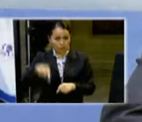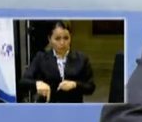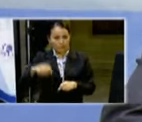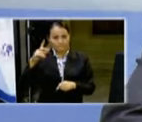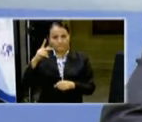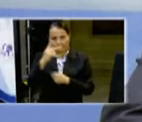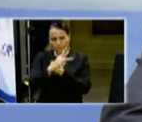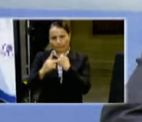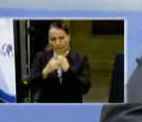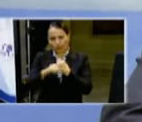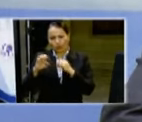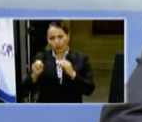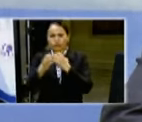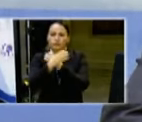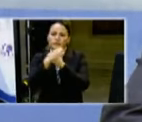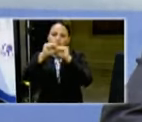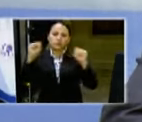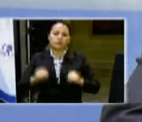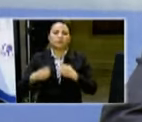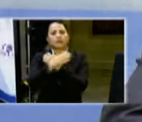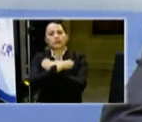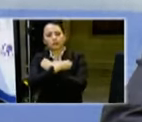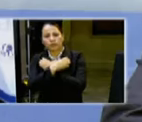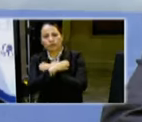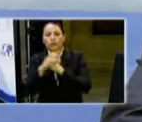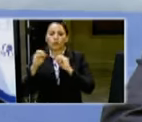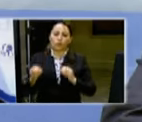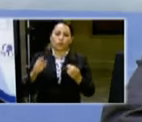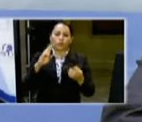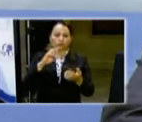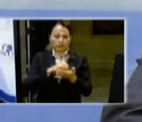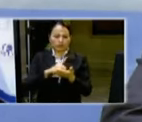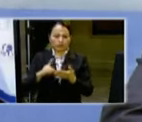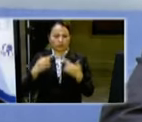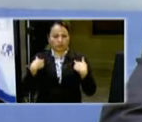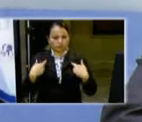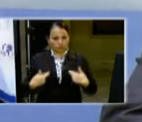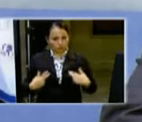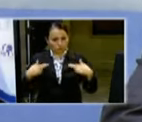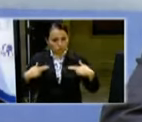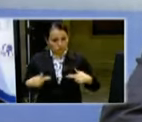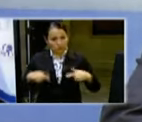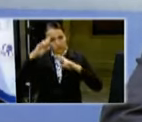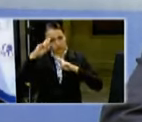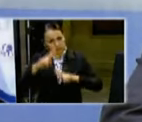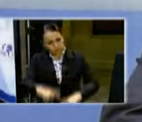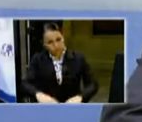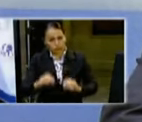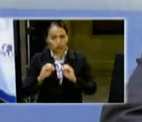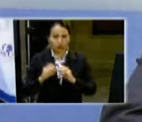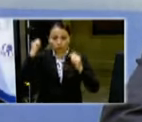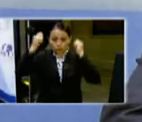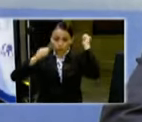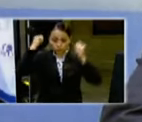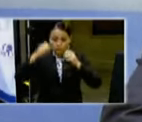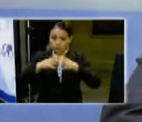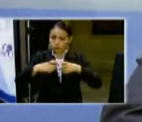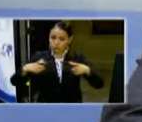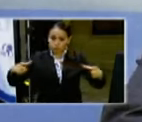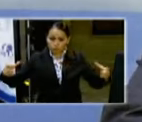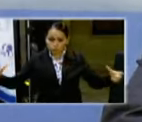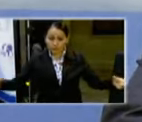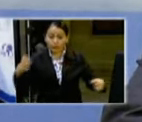sistema educativo de un país, a partir del respeto de los derechos humanos de un país, a partir del crecimiento turístico de un país.